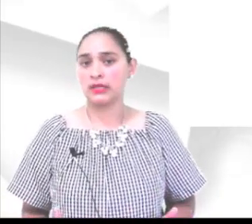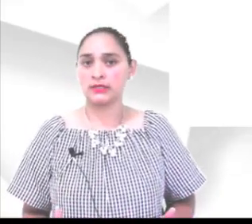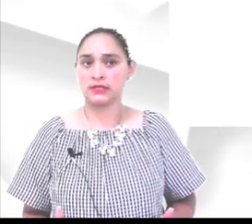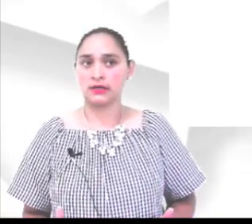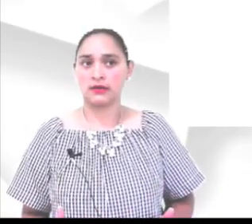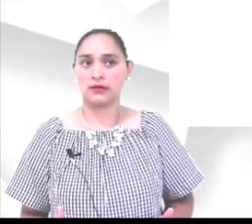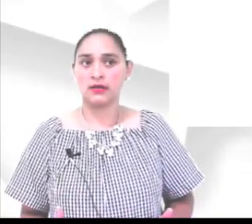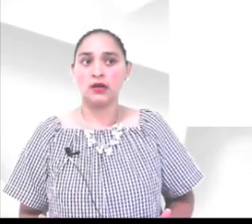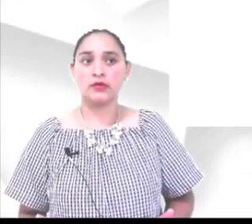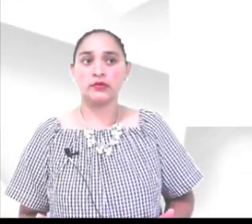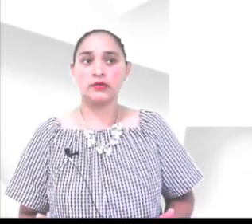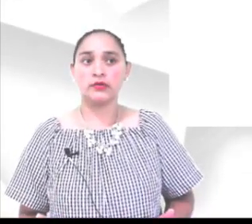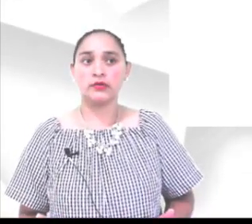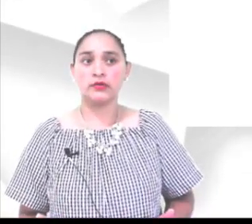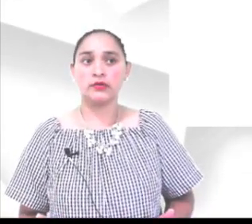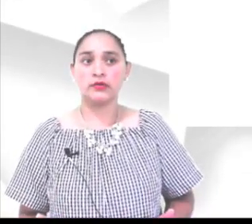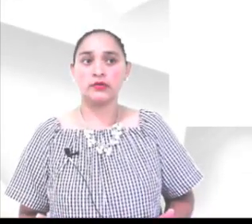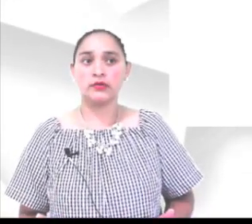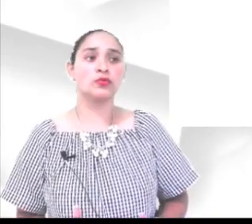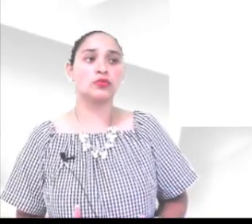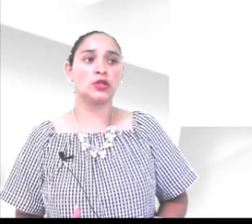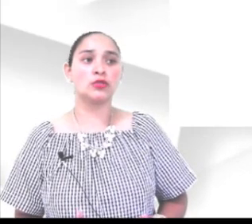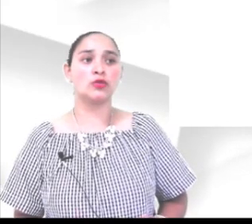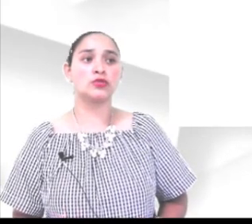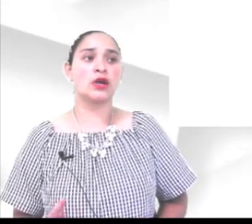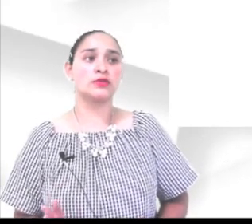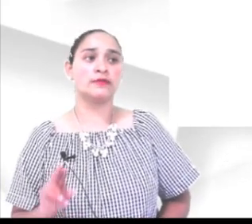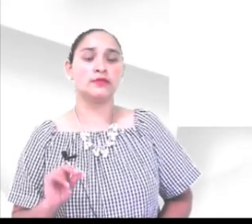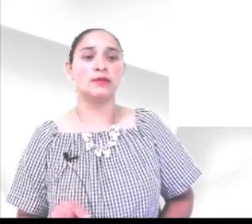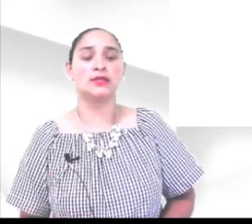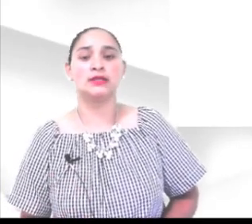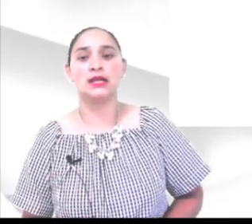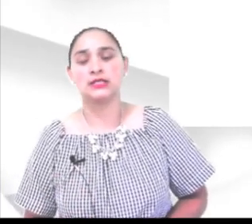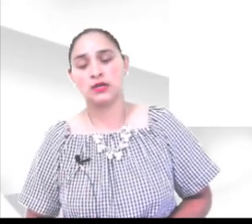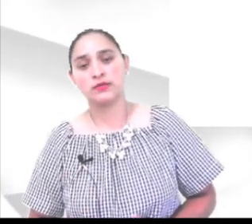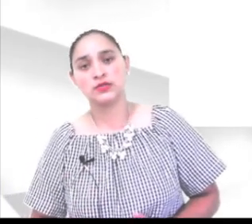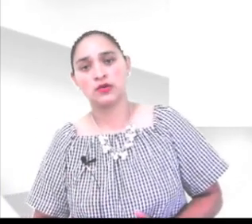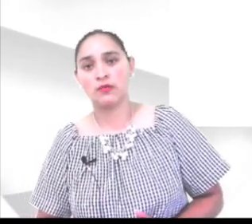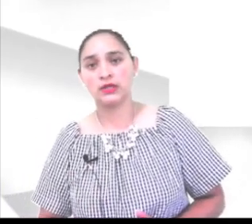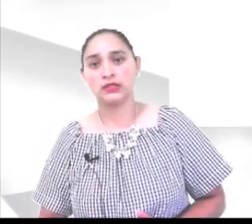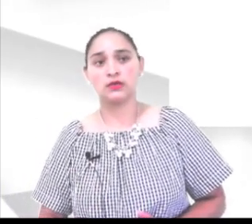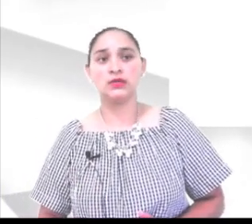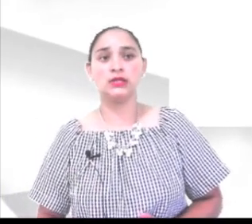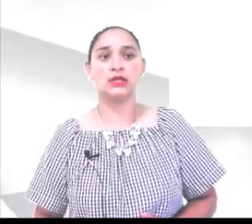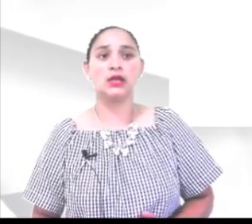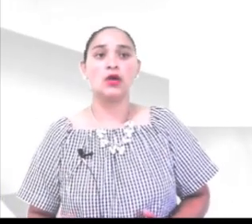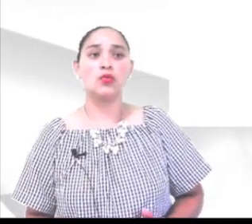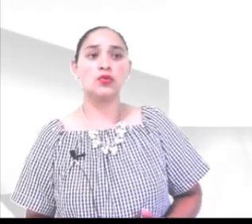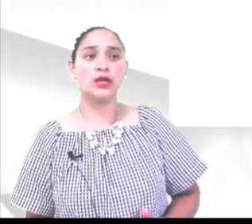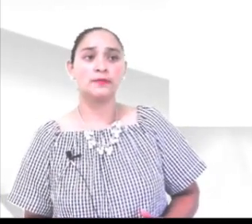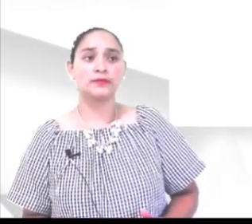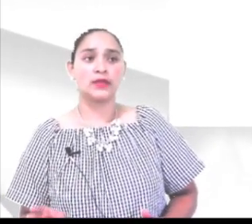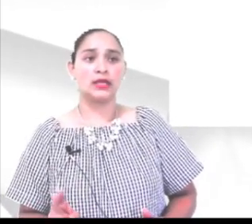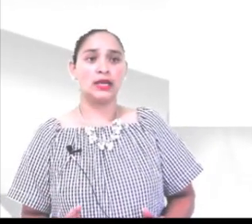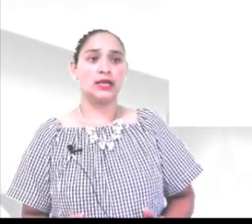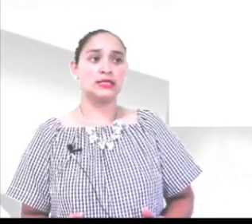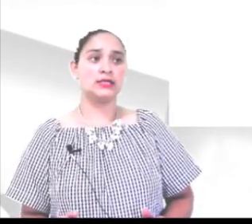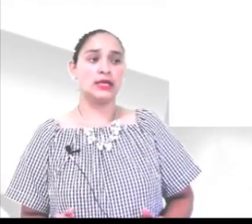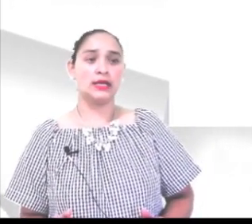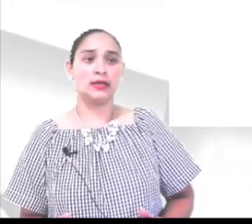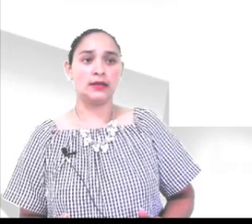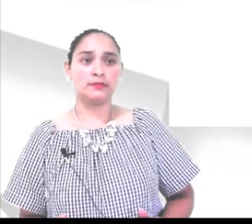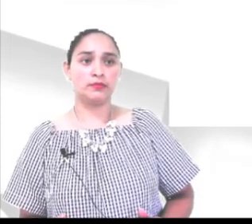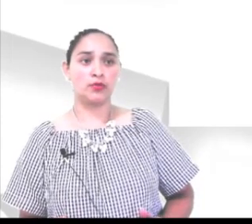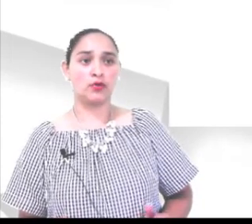imposible predecir. Los desastres naturales son producto de dos causas fundamentales, ya lo mencionábamos anteriormente. Una, que